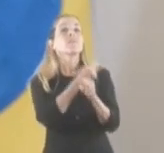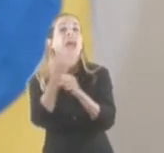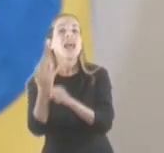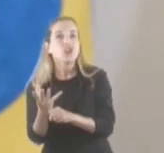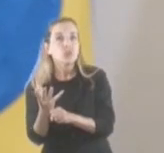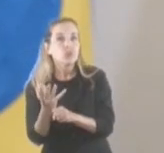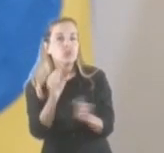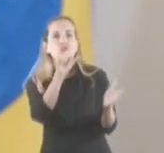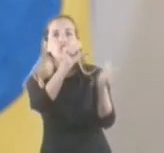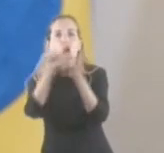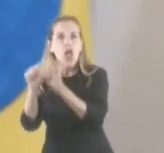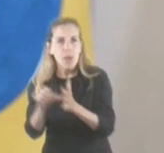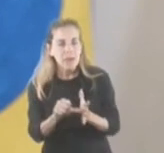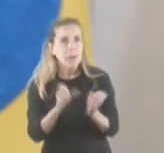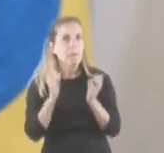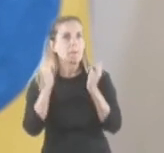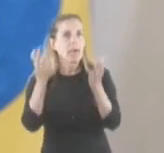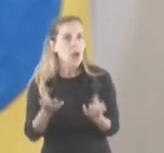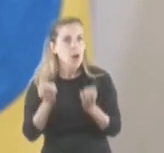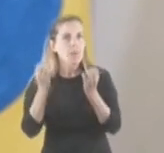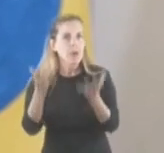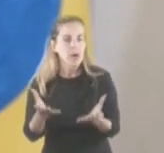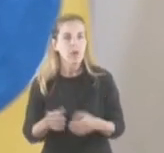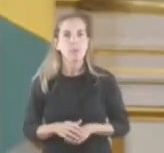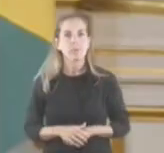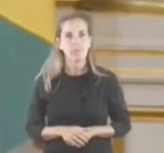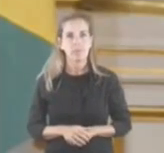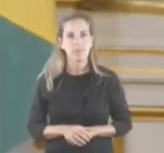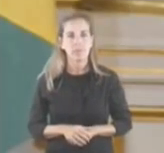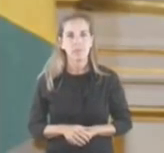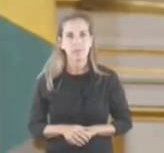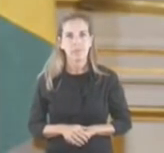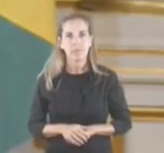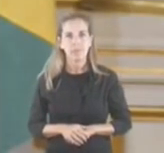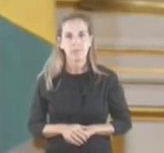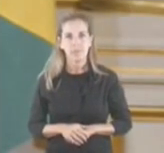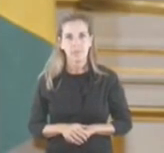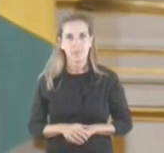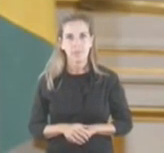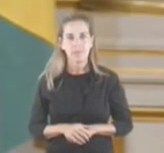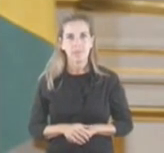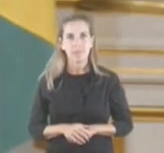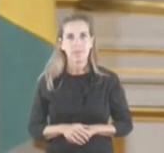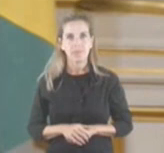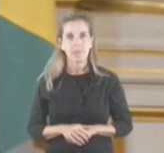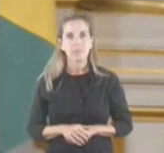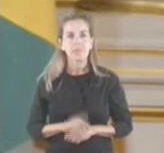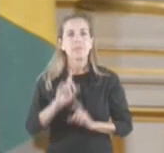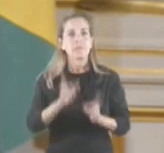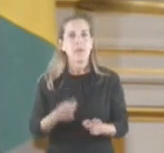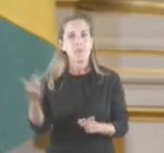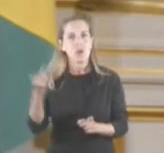Falamos depois de fazer mais eficiente e potencializar e incrementar a importância do Mercosul. Hemos